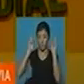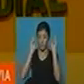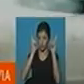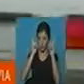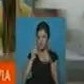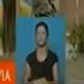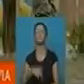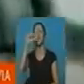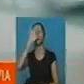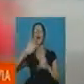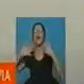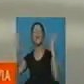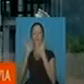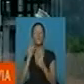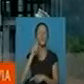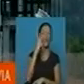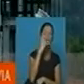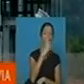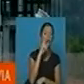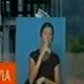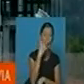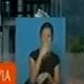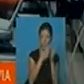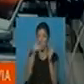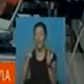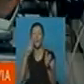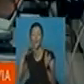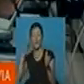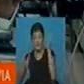década 2004-2014, la economía boliviana